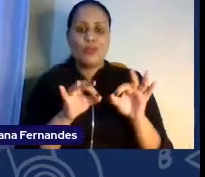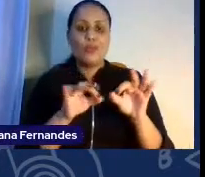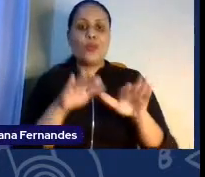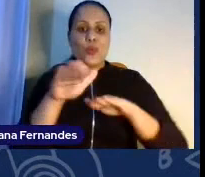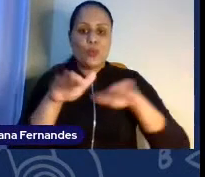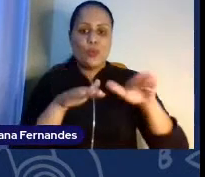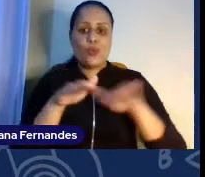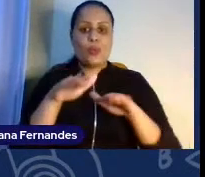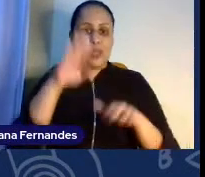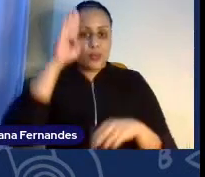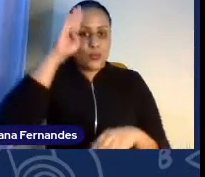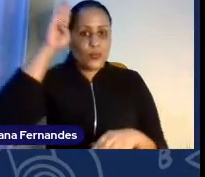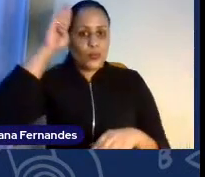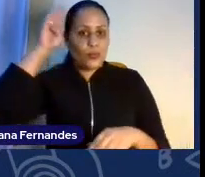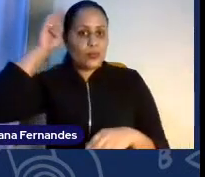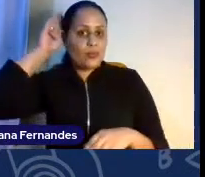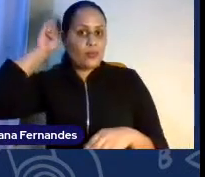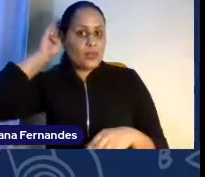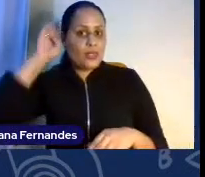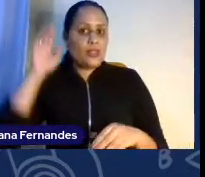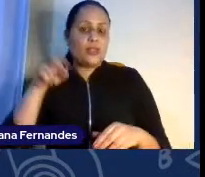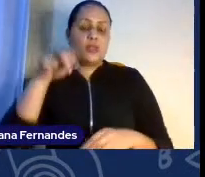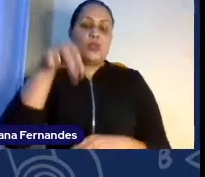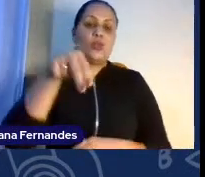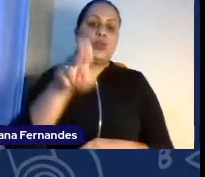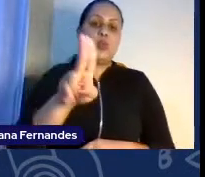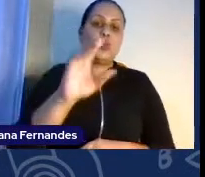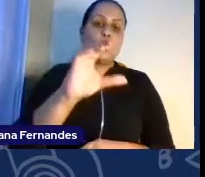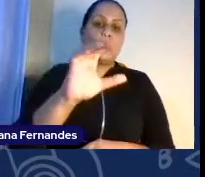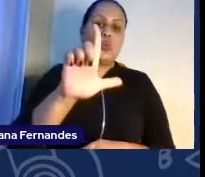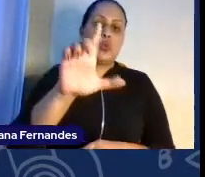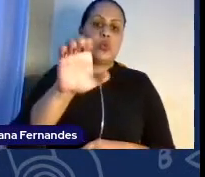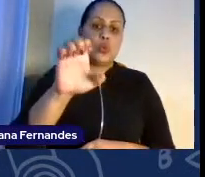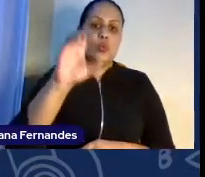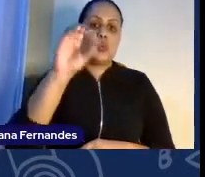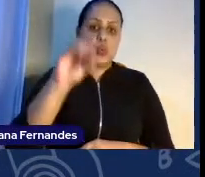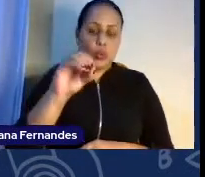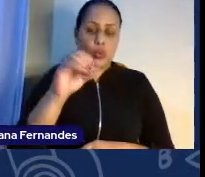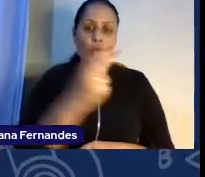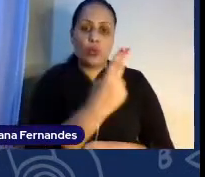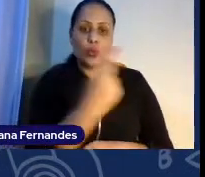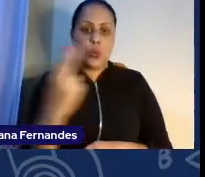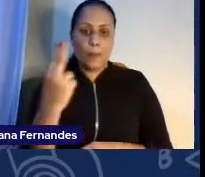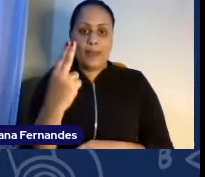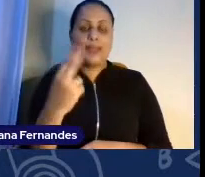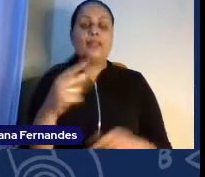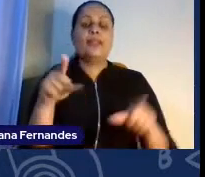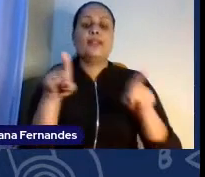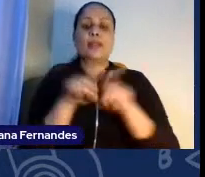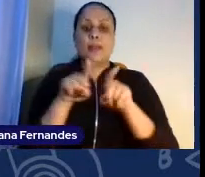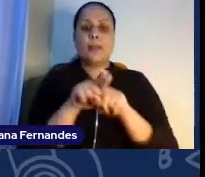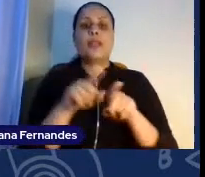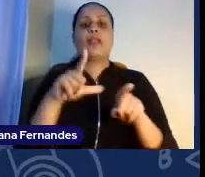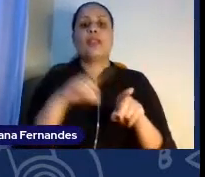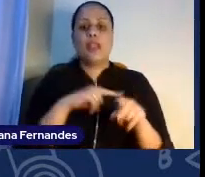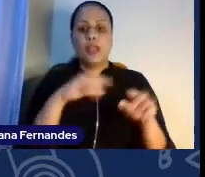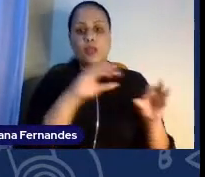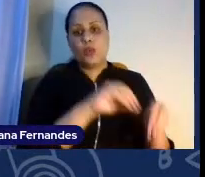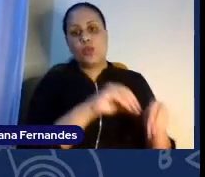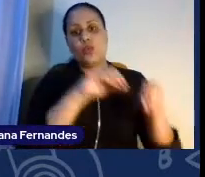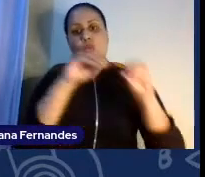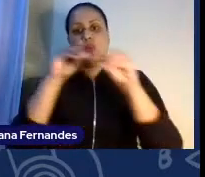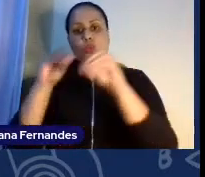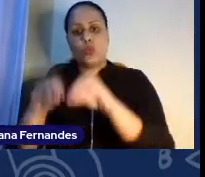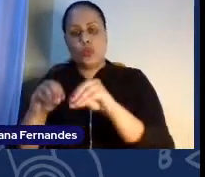Como ven, el núcleo supraquiasmático, como su nombre lo indica, está colocado encima del